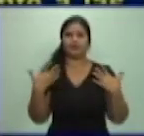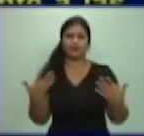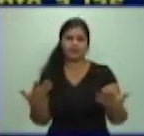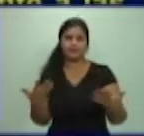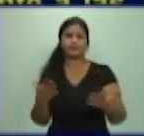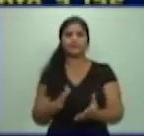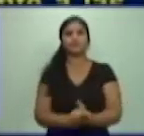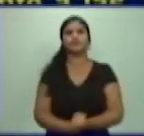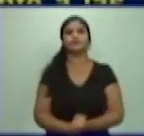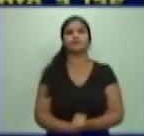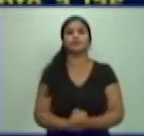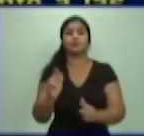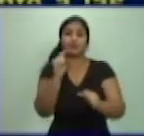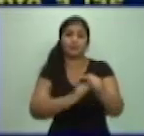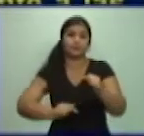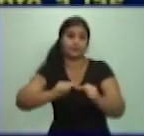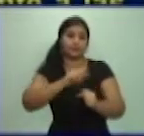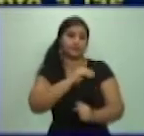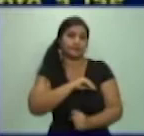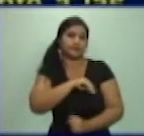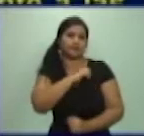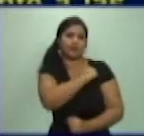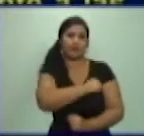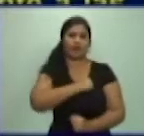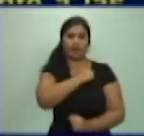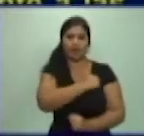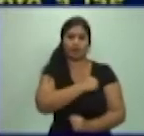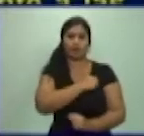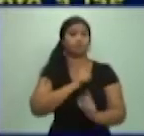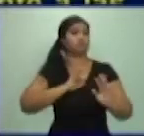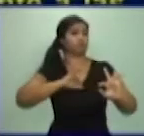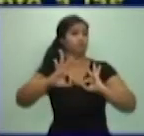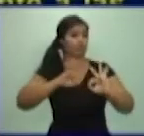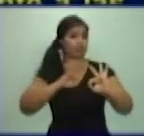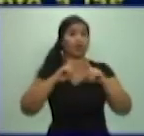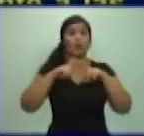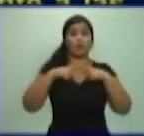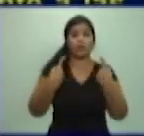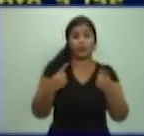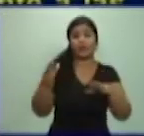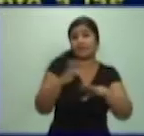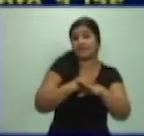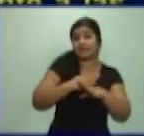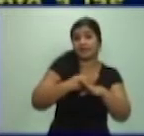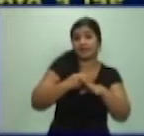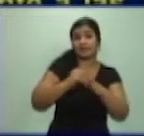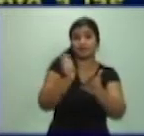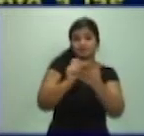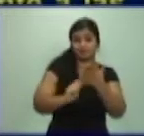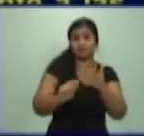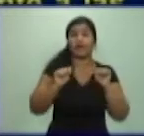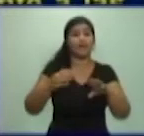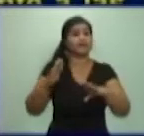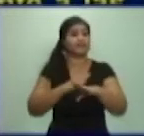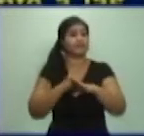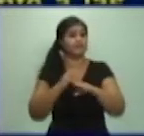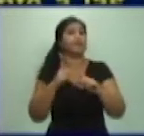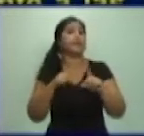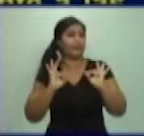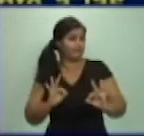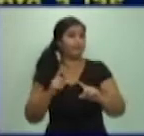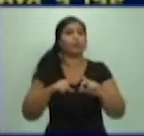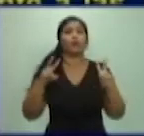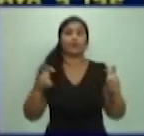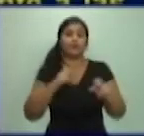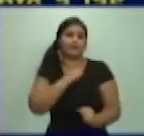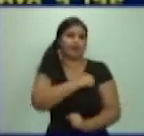Mucho cuidado, porque el sentimiento amoroso está presente en varias obras, aunque no sea el eje central, pero aquí está frente a